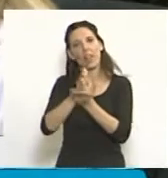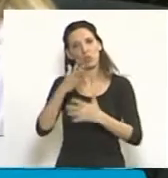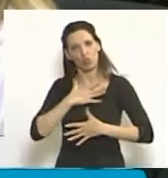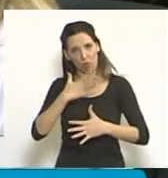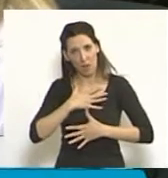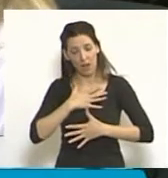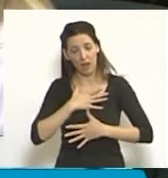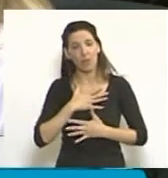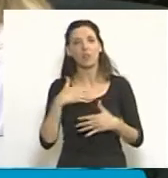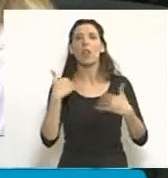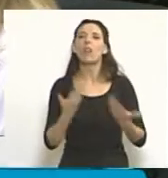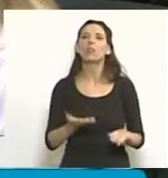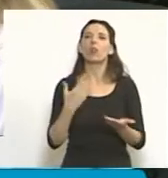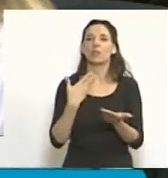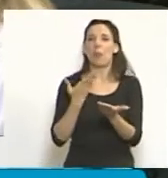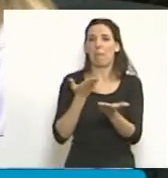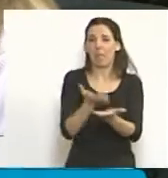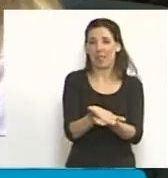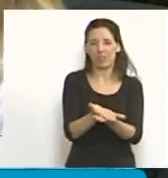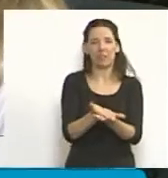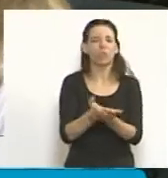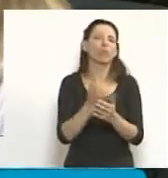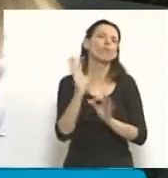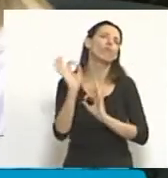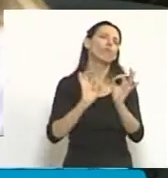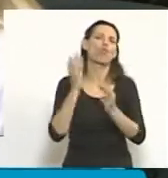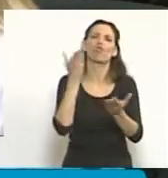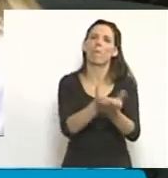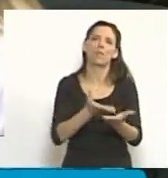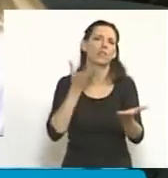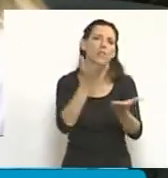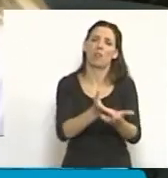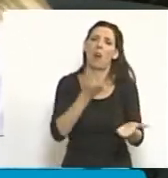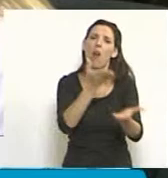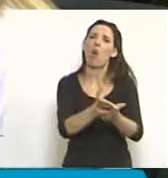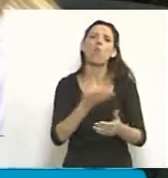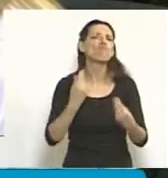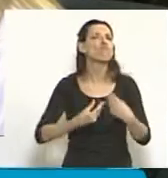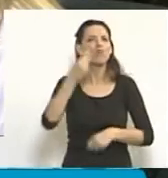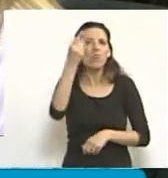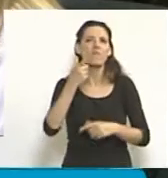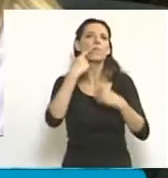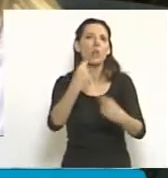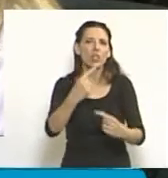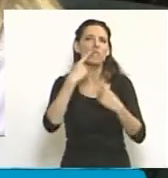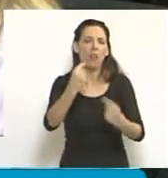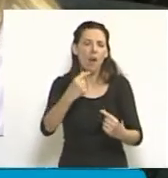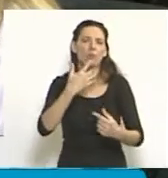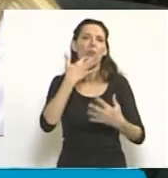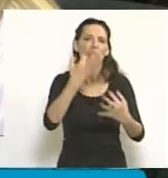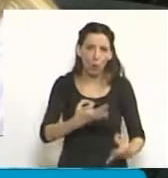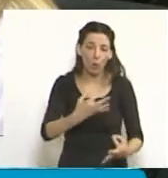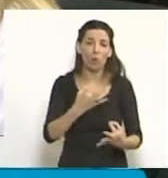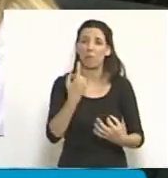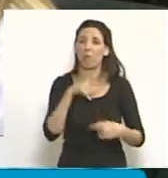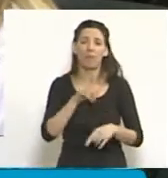ese sentido, hemos presentado antes de ahora cantidades de proyectos, hemos reclamado en muchas oportunidades que esto se hiciera y, sin embargo,